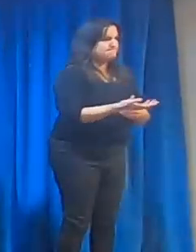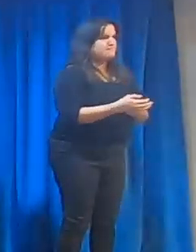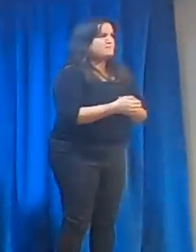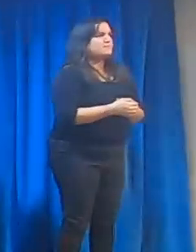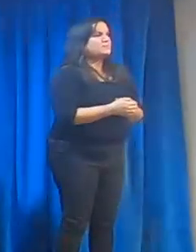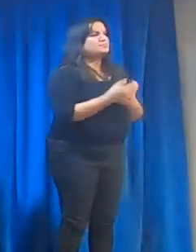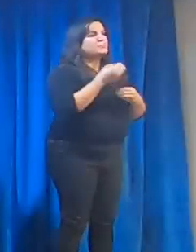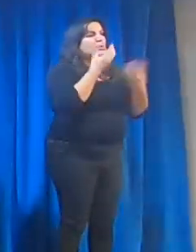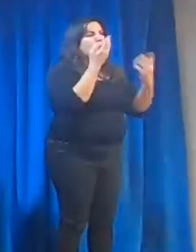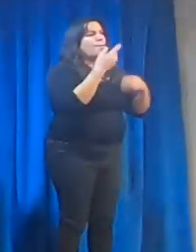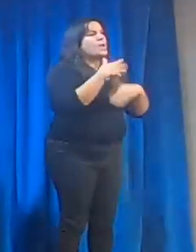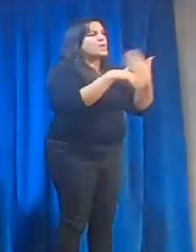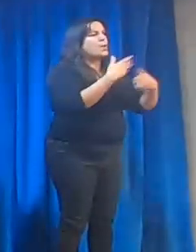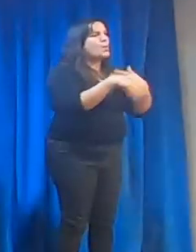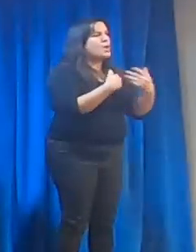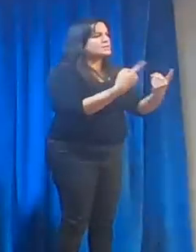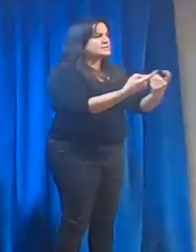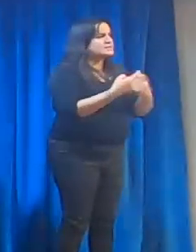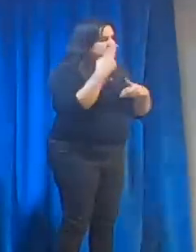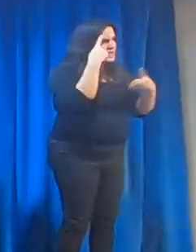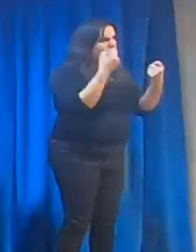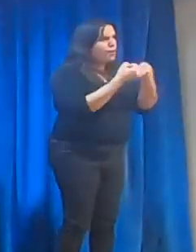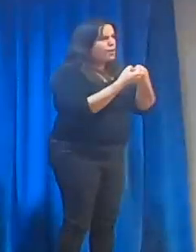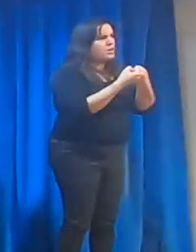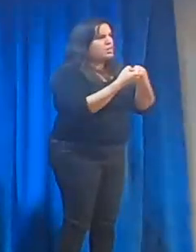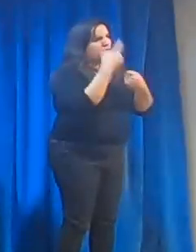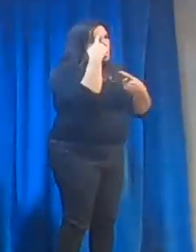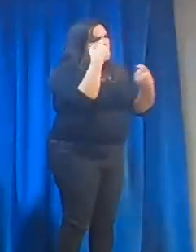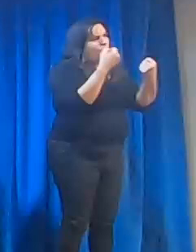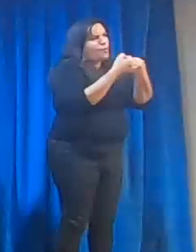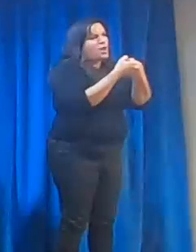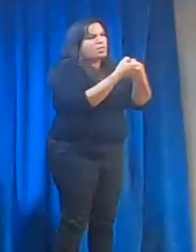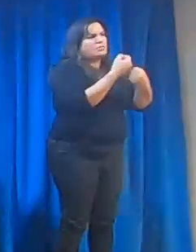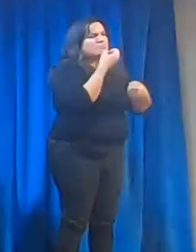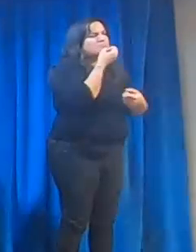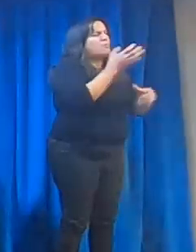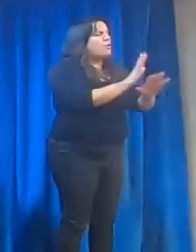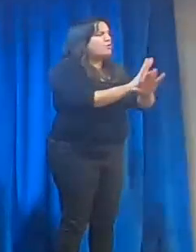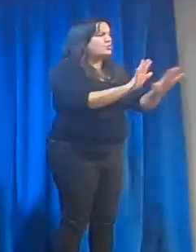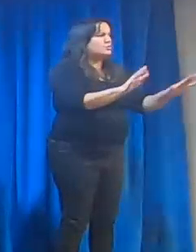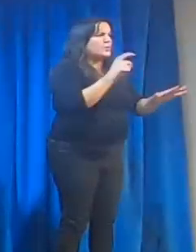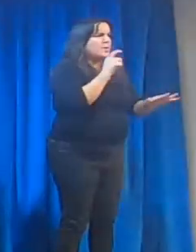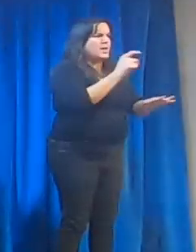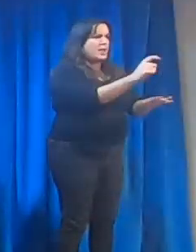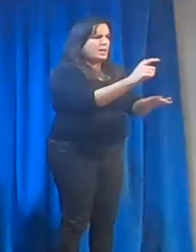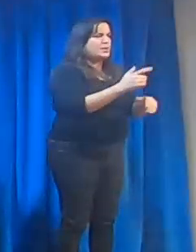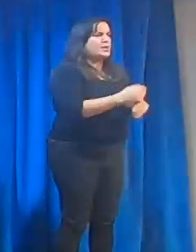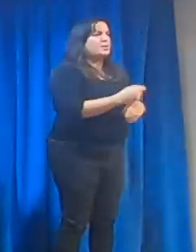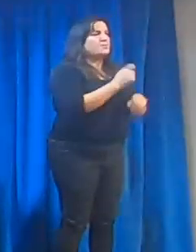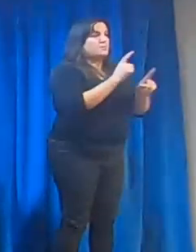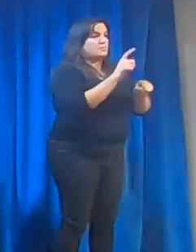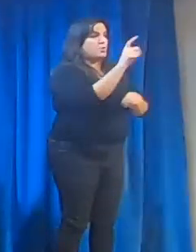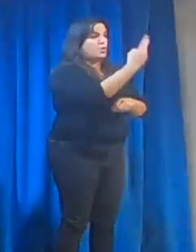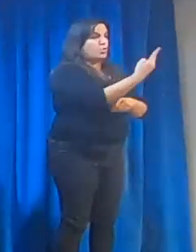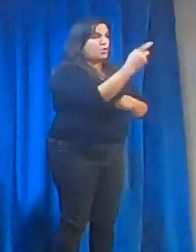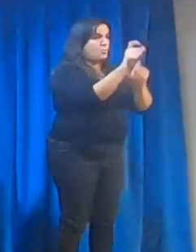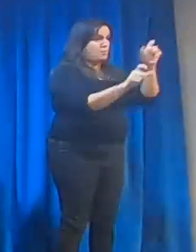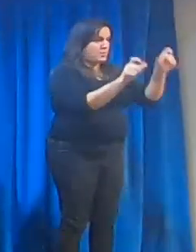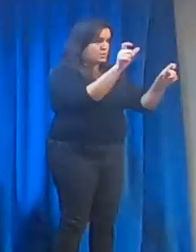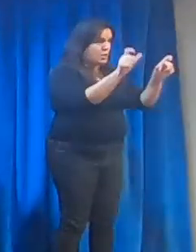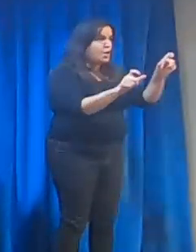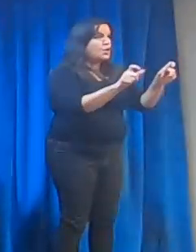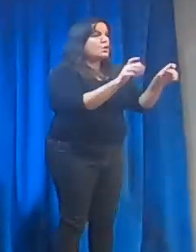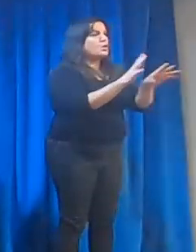necesita cierto acuerdo. La palabra acordar es una palabra bellísima. Viene de cuando 2 personas con instrumentos